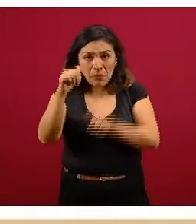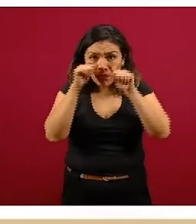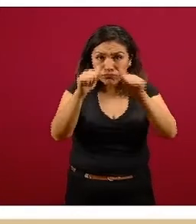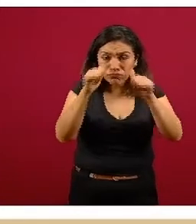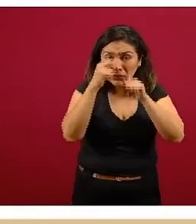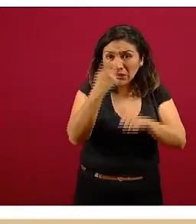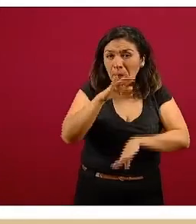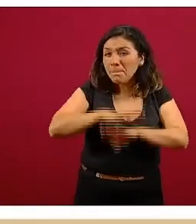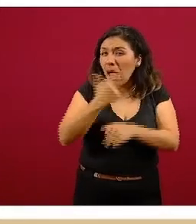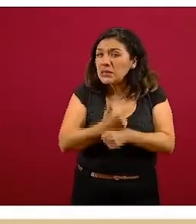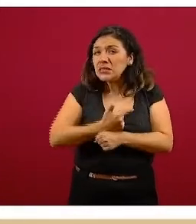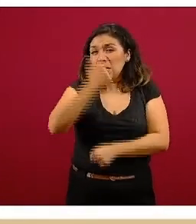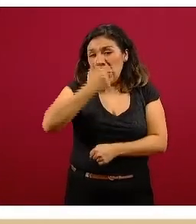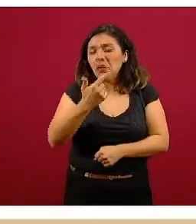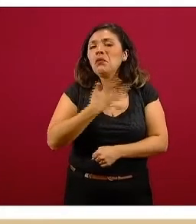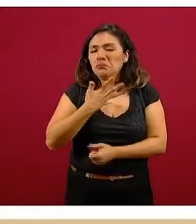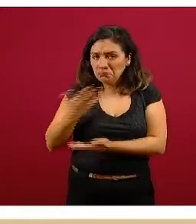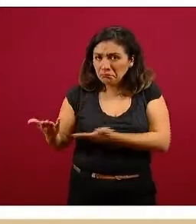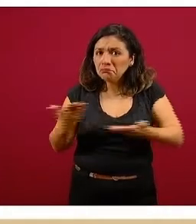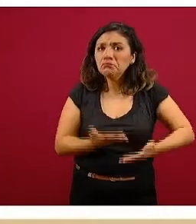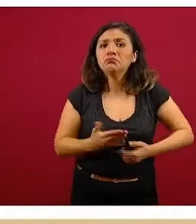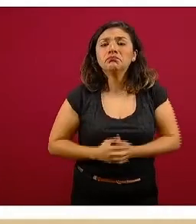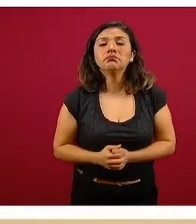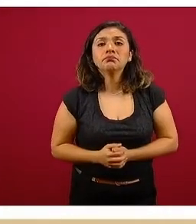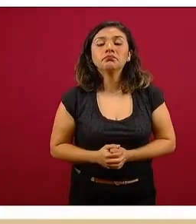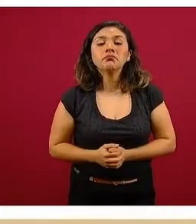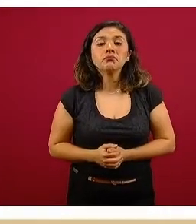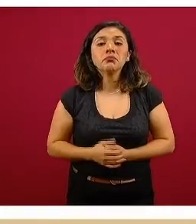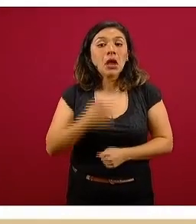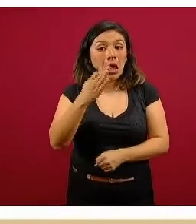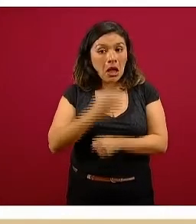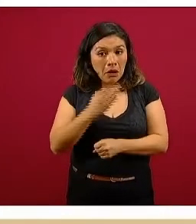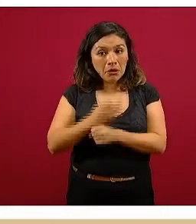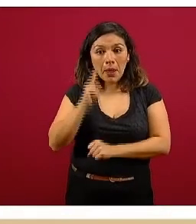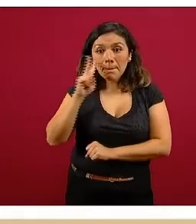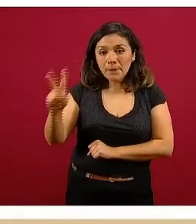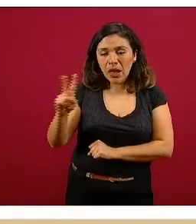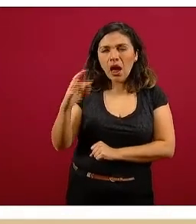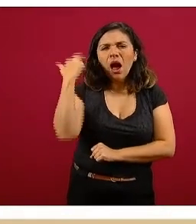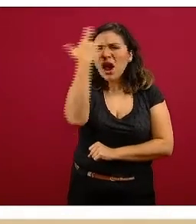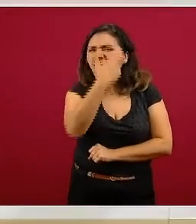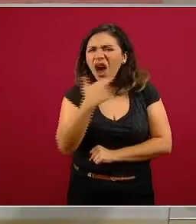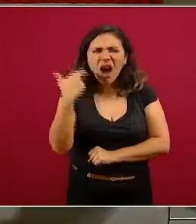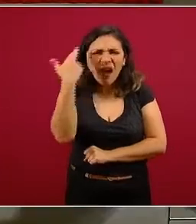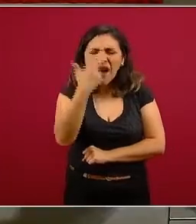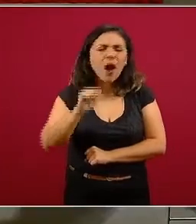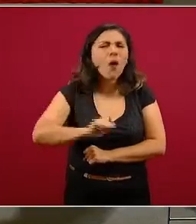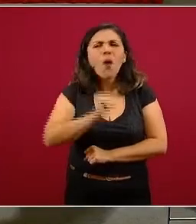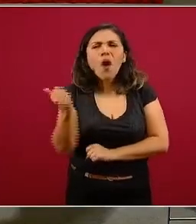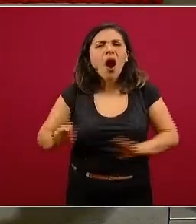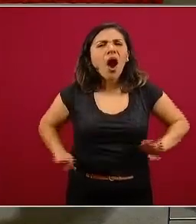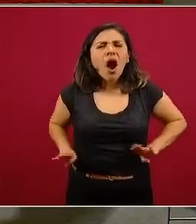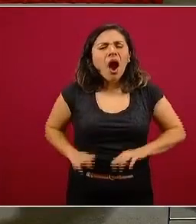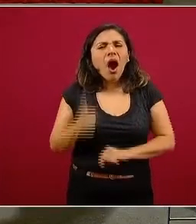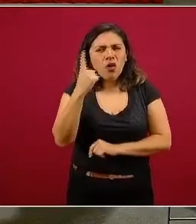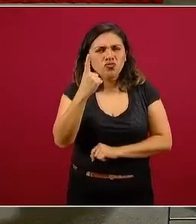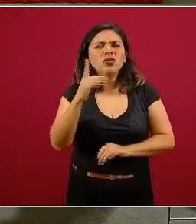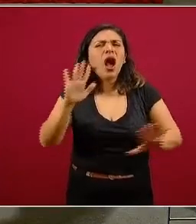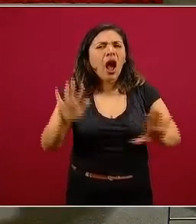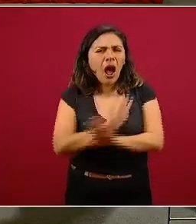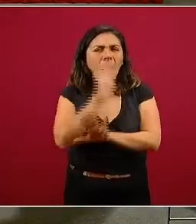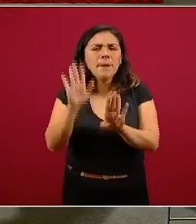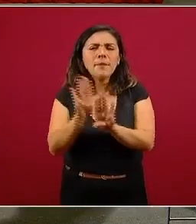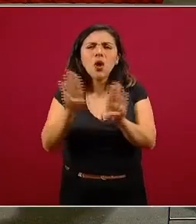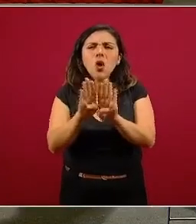camas también disponibles. Bien, vamos a pasar ahora a revisar una actualización